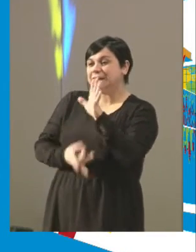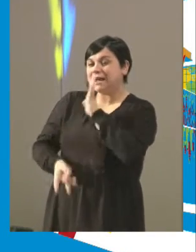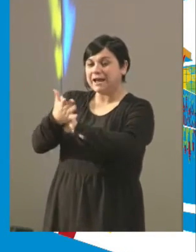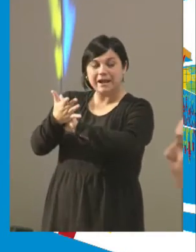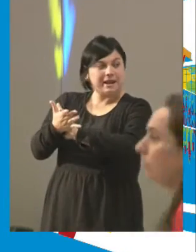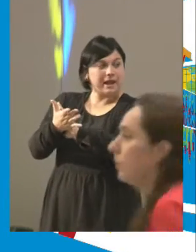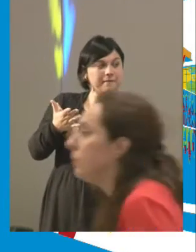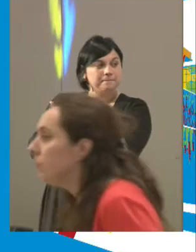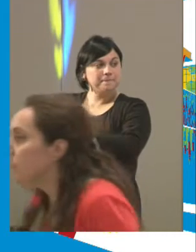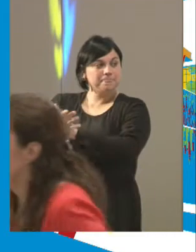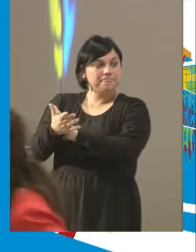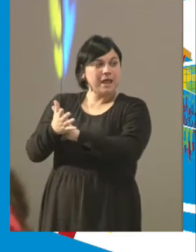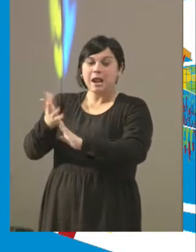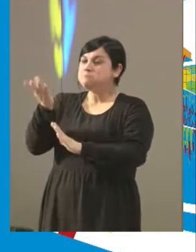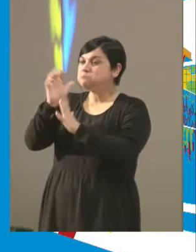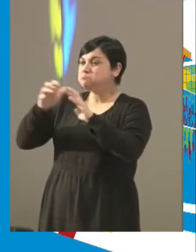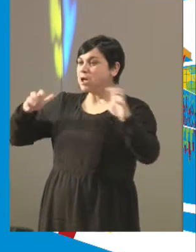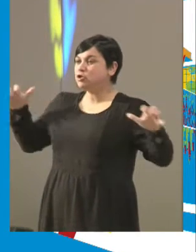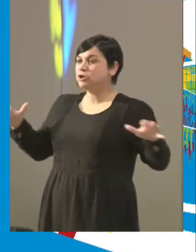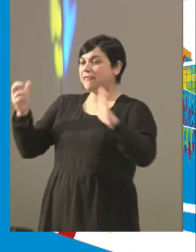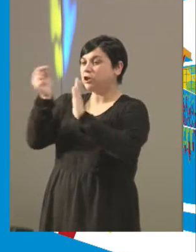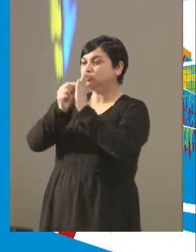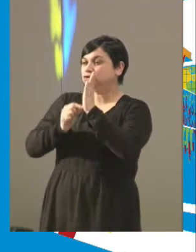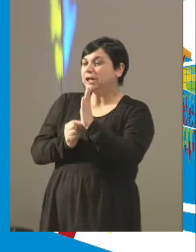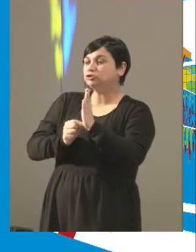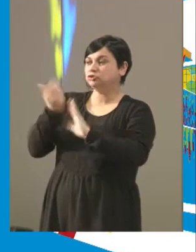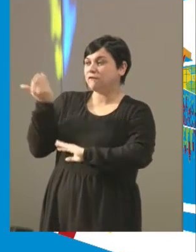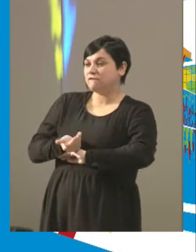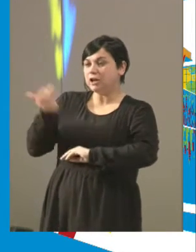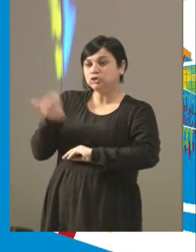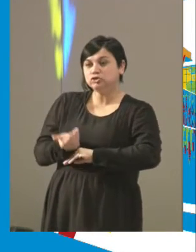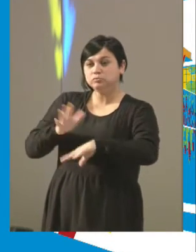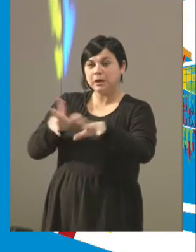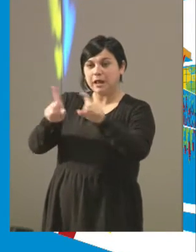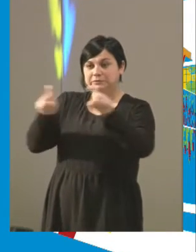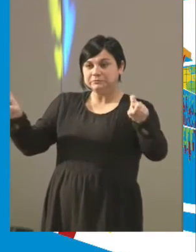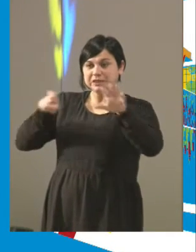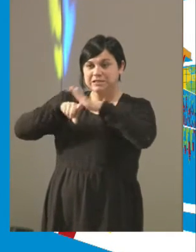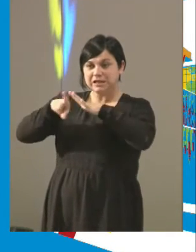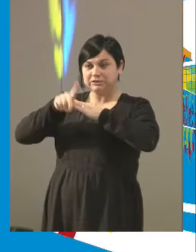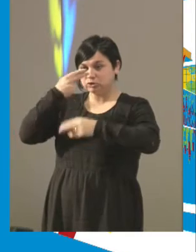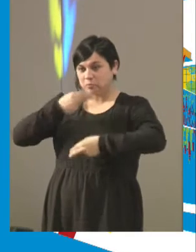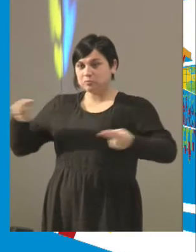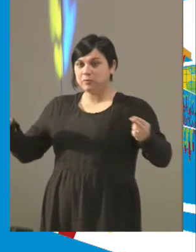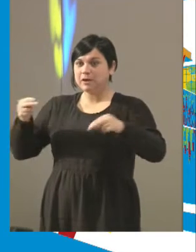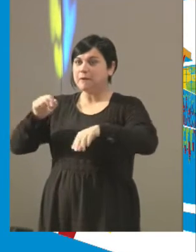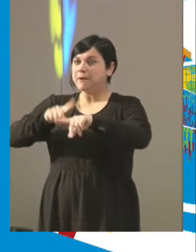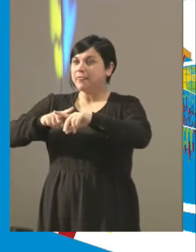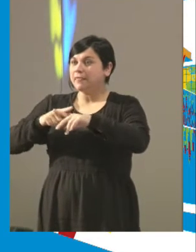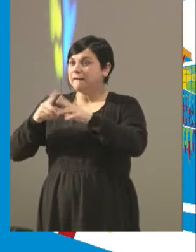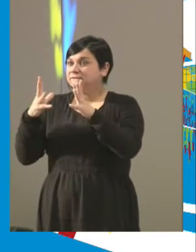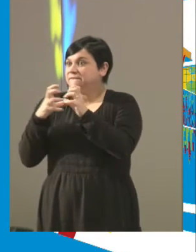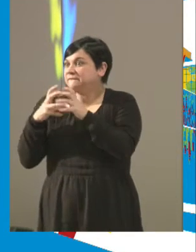no decir la inmensa mayoría de los datos valiosos que todas estas empresas y la administración pública codicia